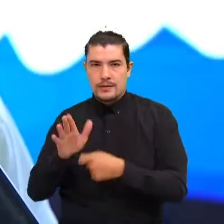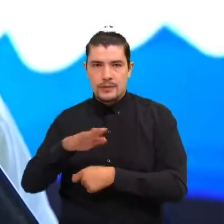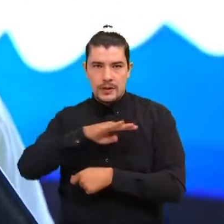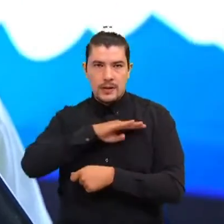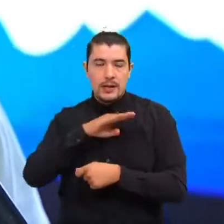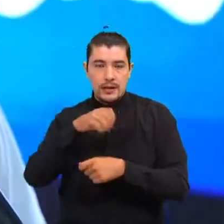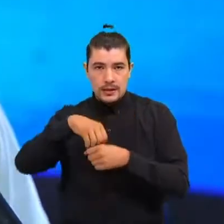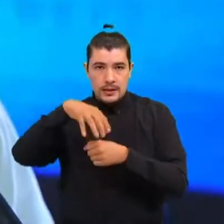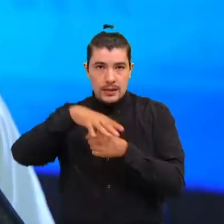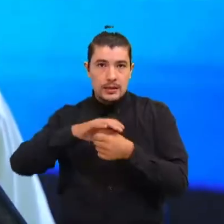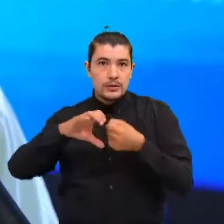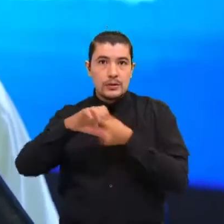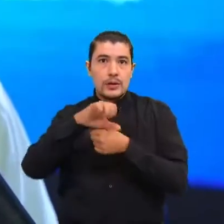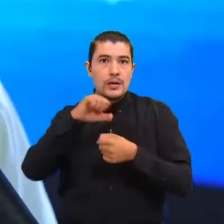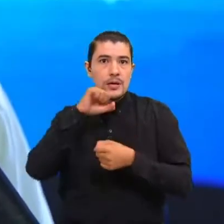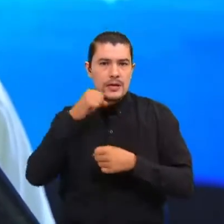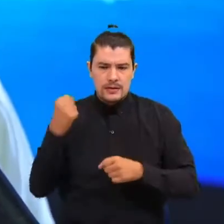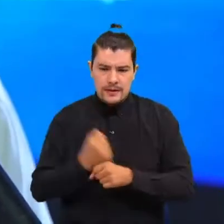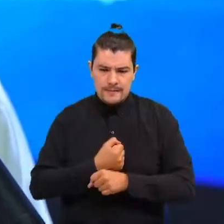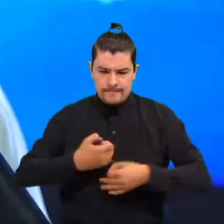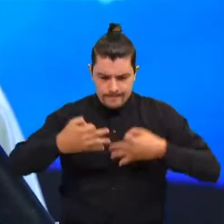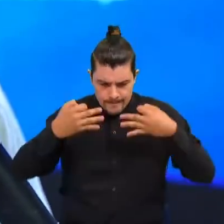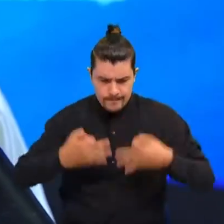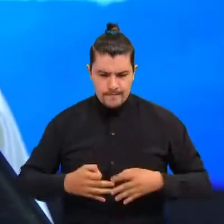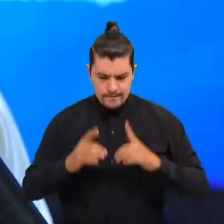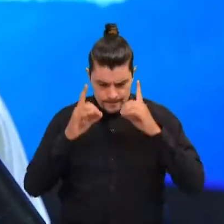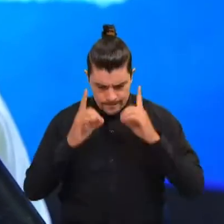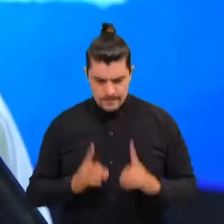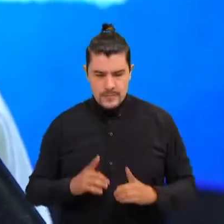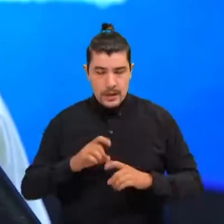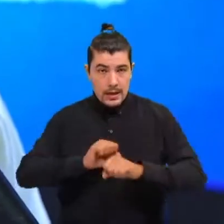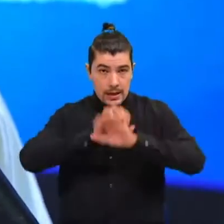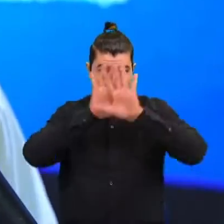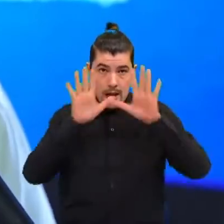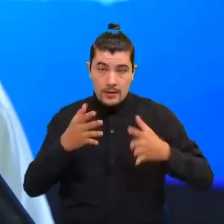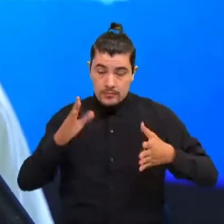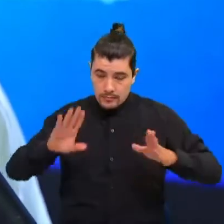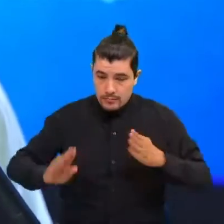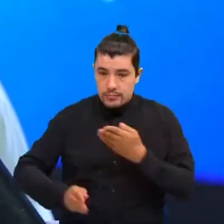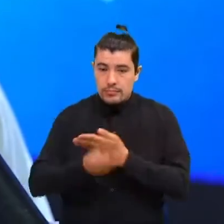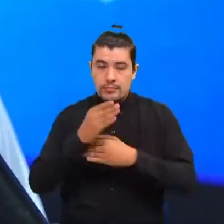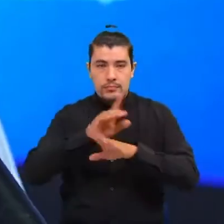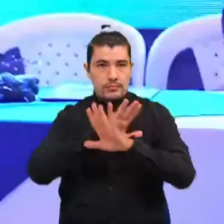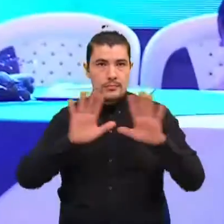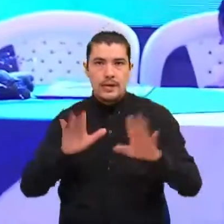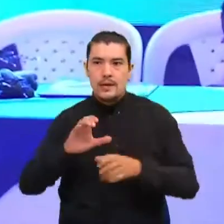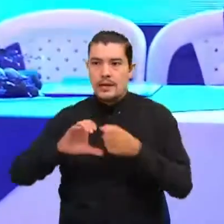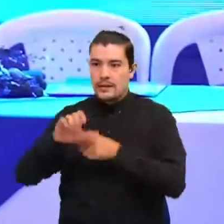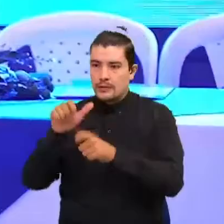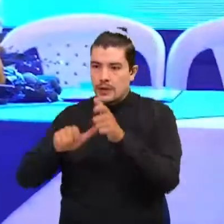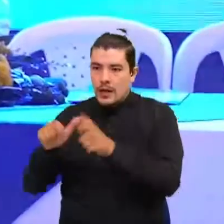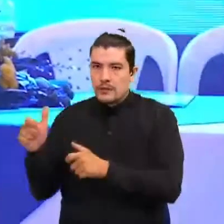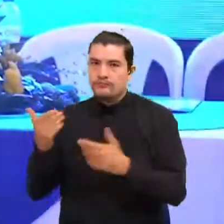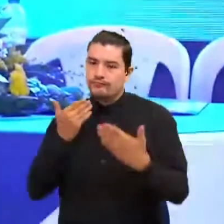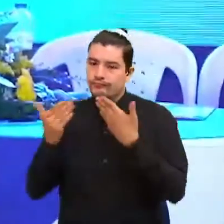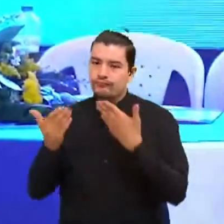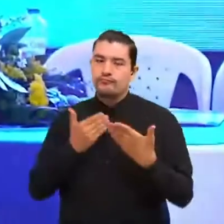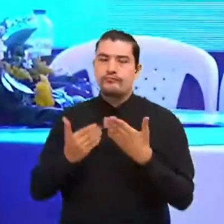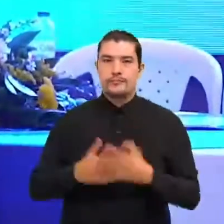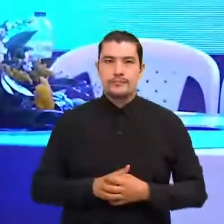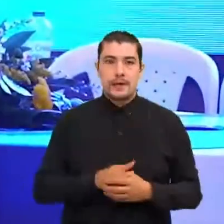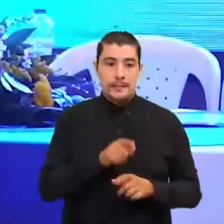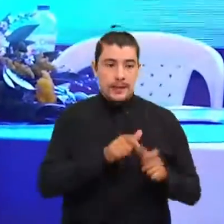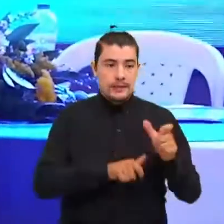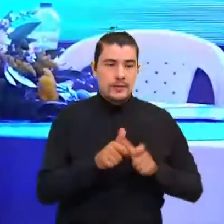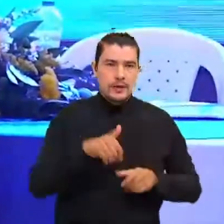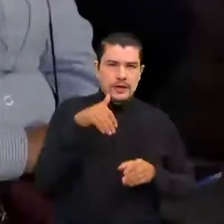trabajamos de manera comprometida, decidida y, lo más importante, transparente, devolviendo un ejercicio la confianza a lo público. Todos ellos venían ahorrando y